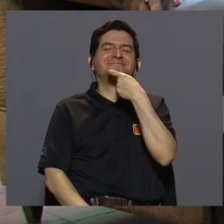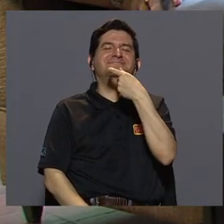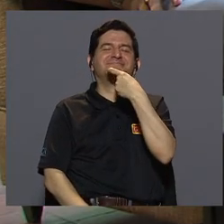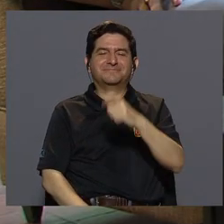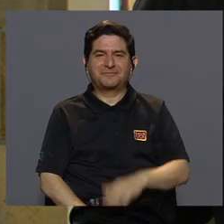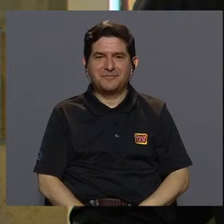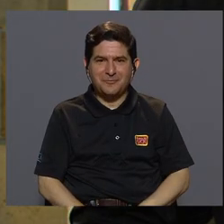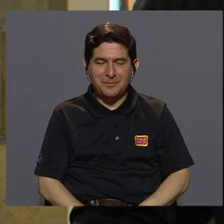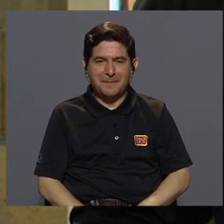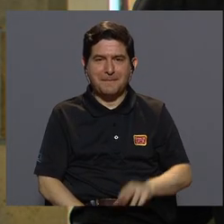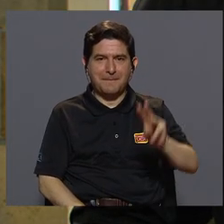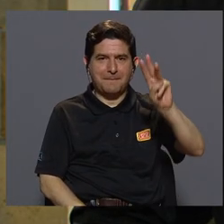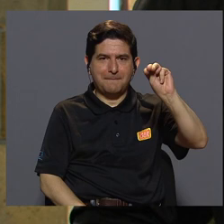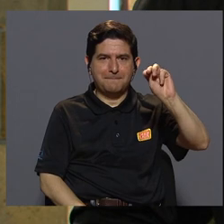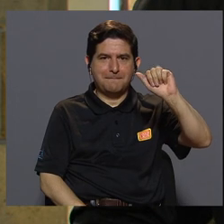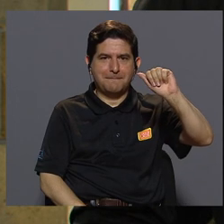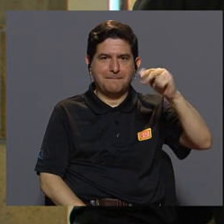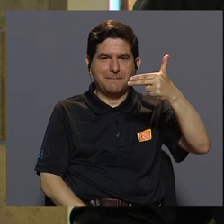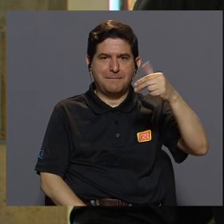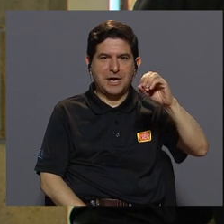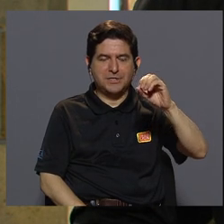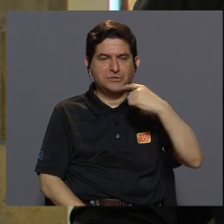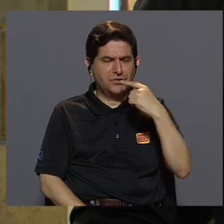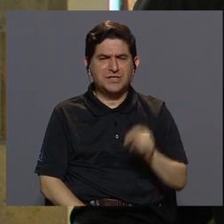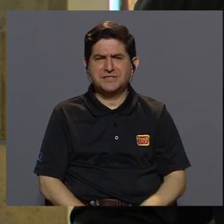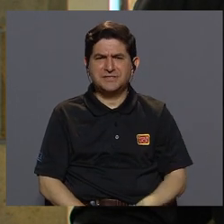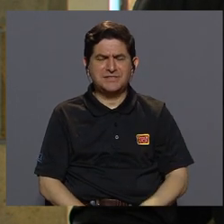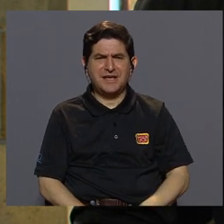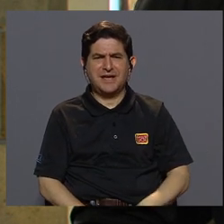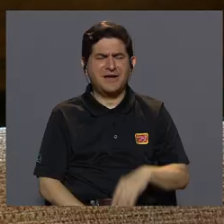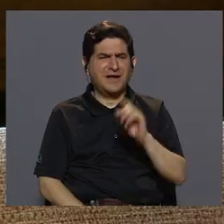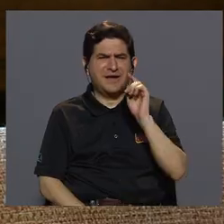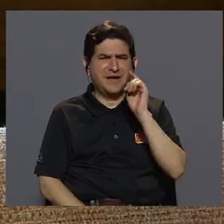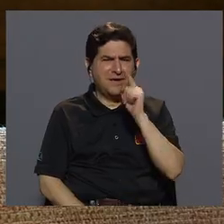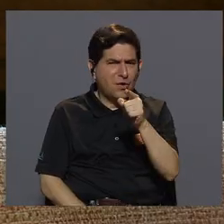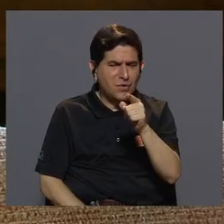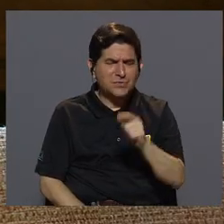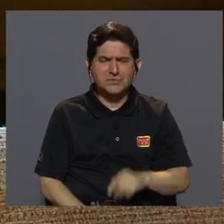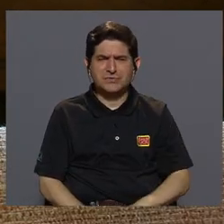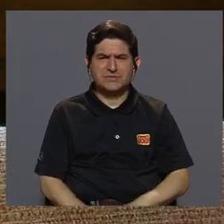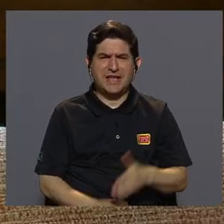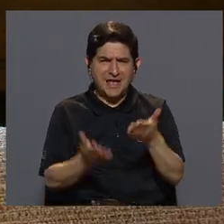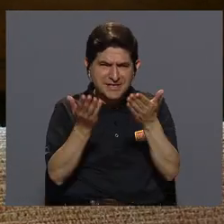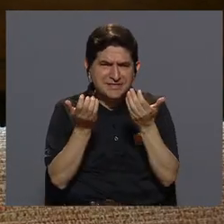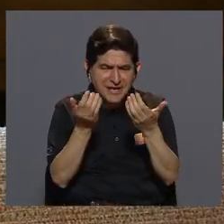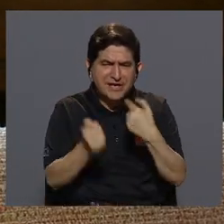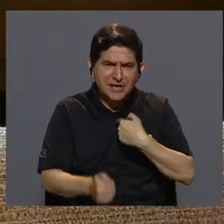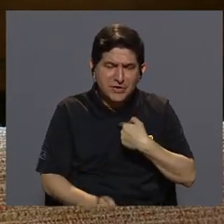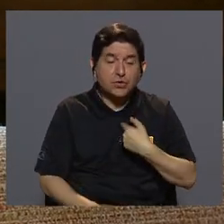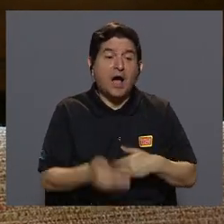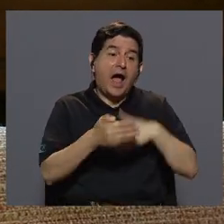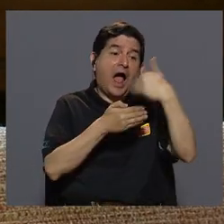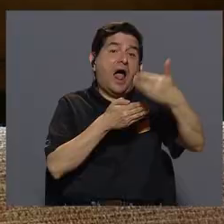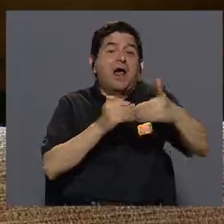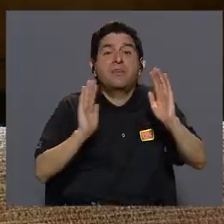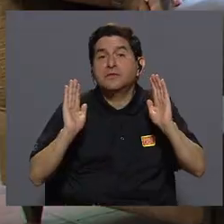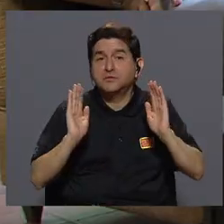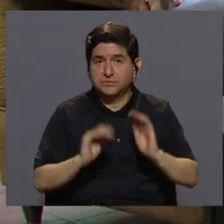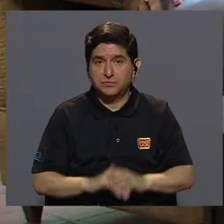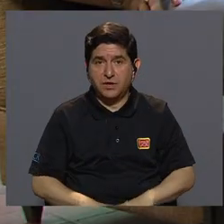porque Macho le dice, es que yo no quiero con ella, quiero con usted. Bueno, pero eso fue